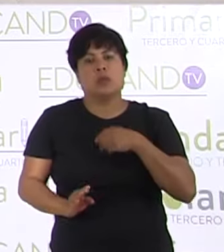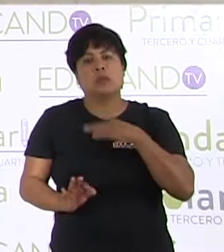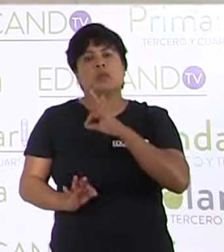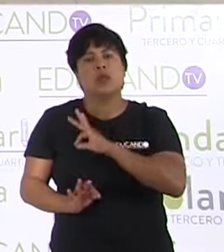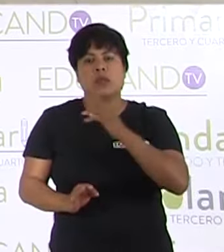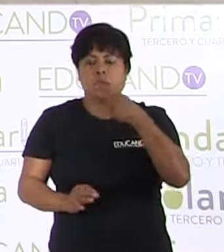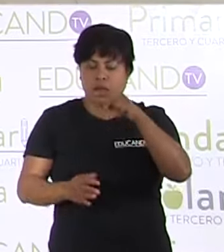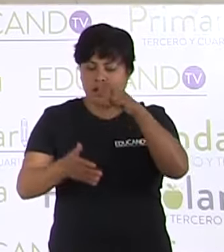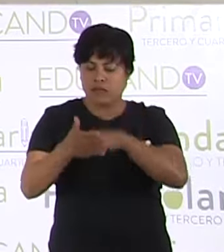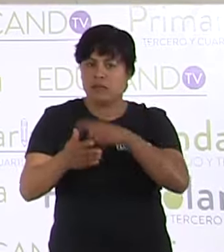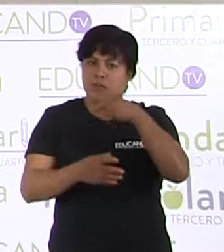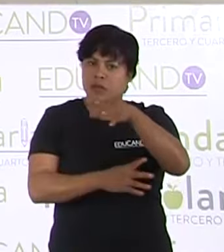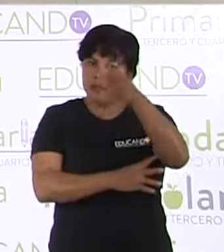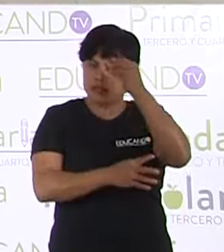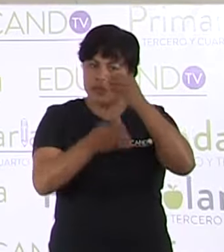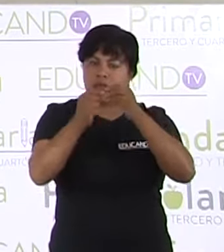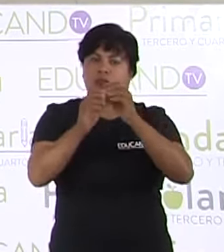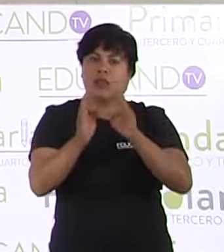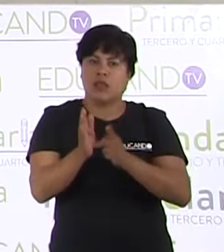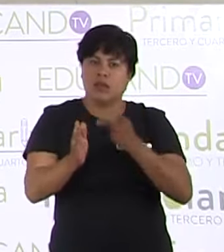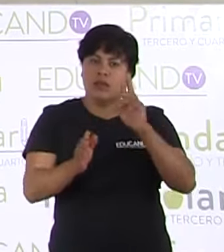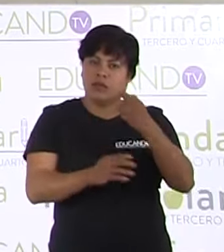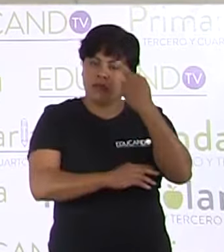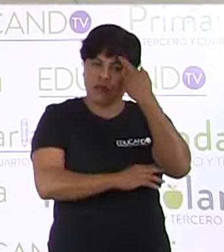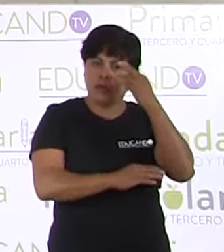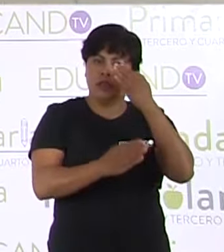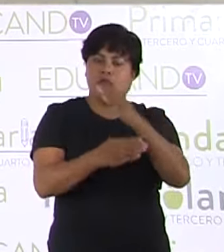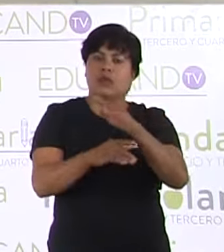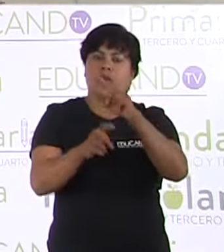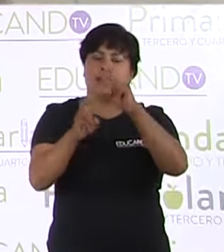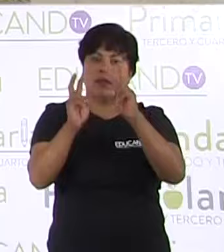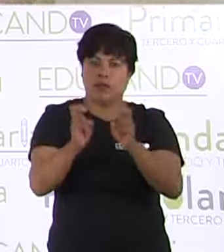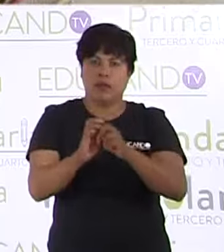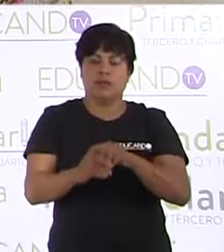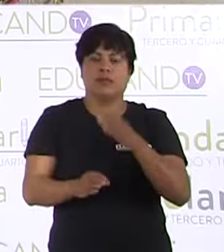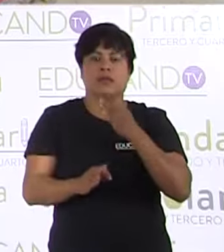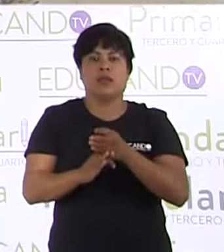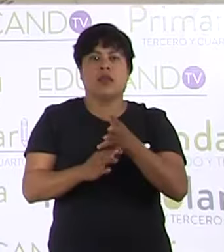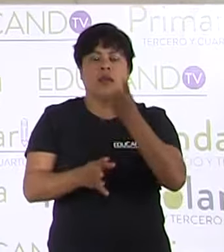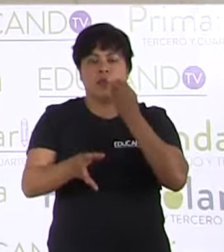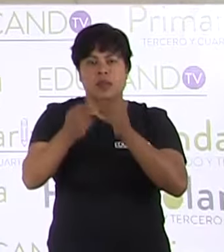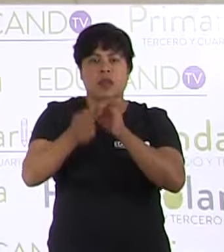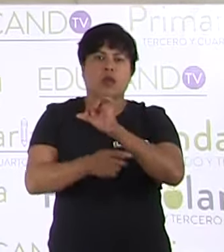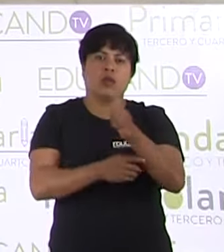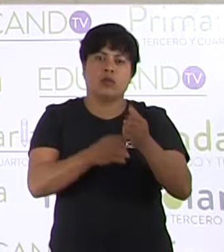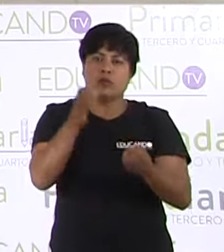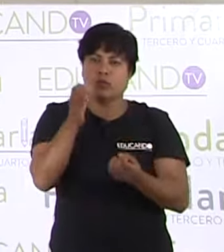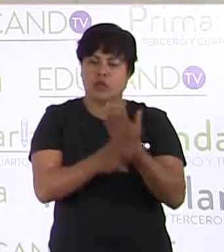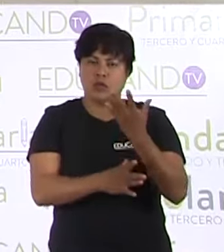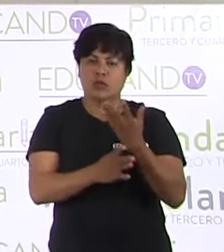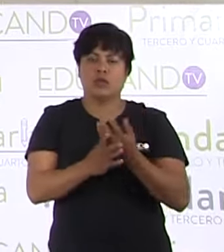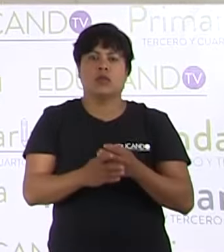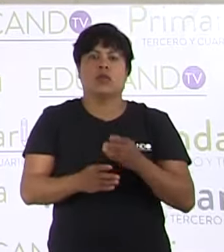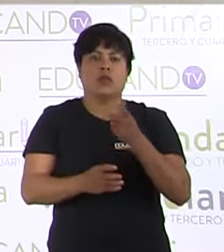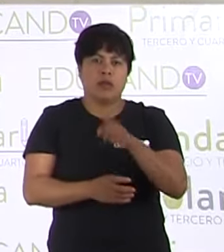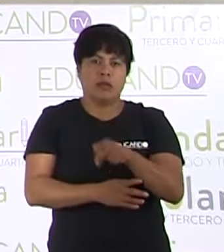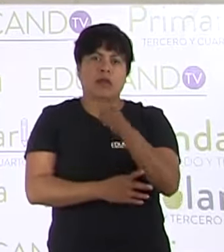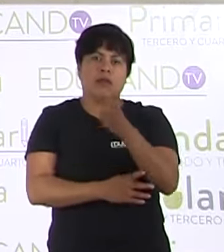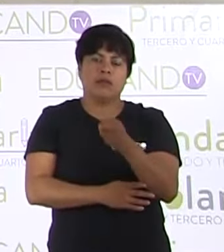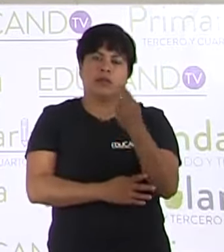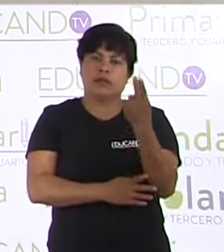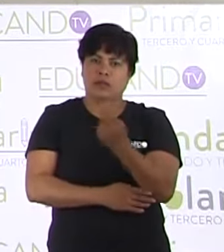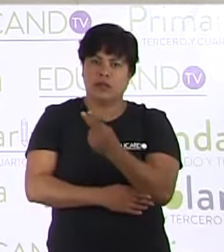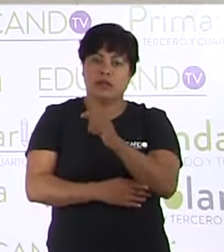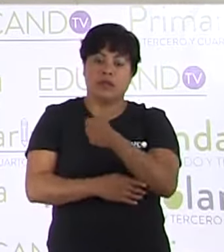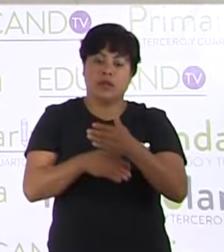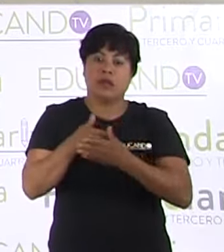darle un repaso para poder eh trabajar nuestro tema y también aprender otros nuevos eh conceptos que son necesarios No ya